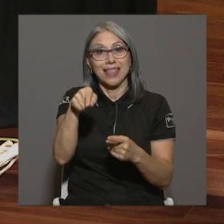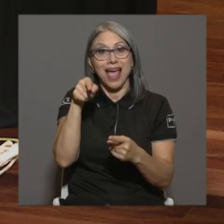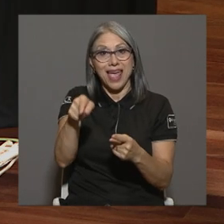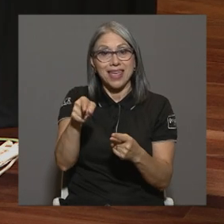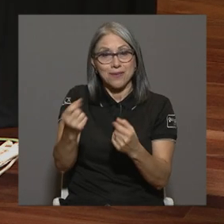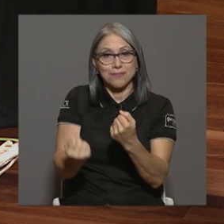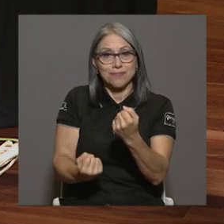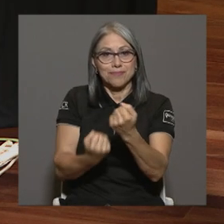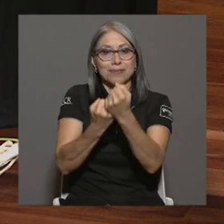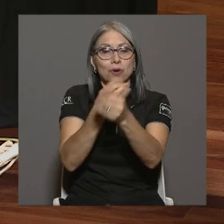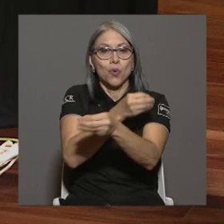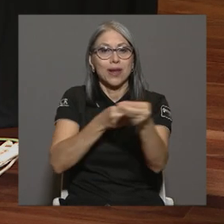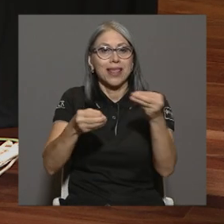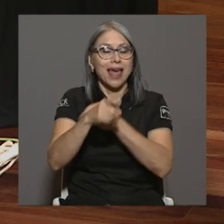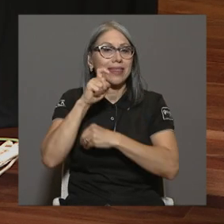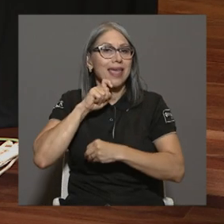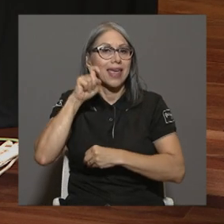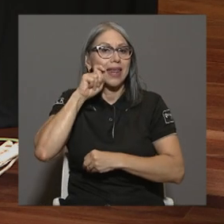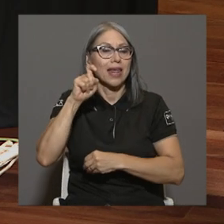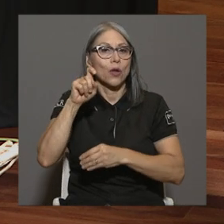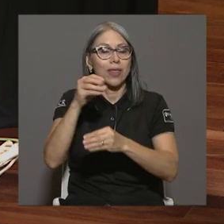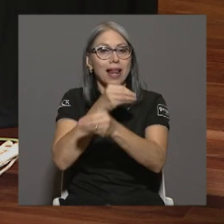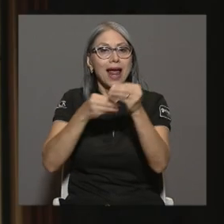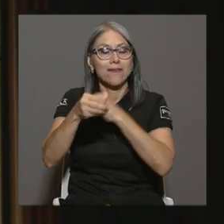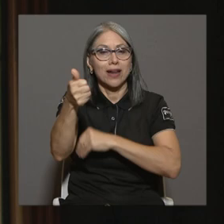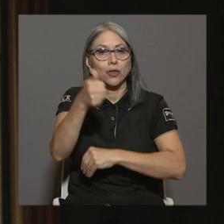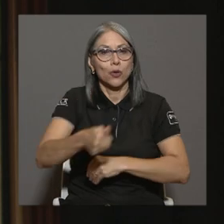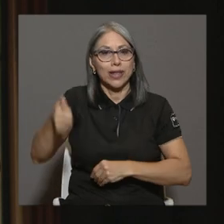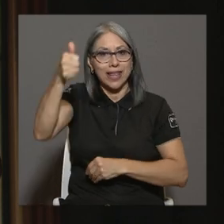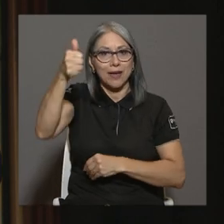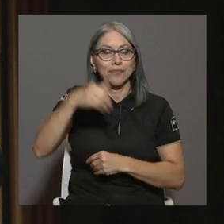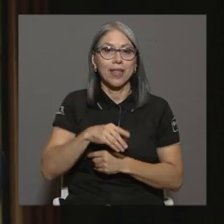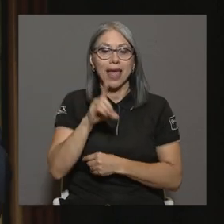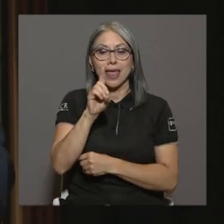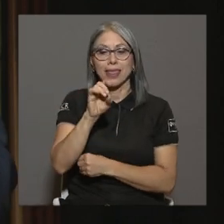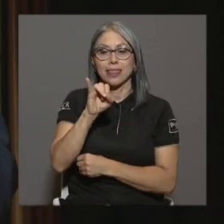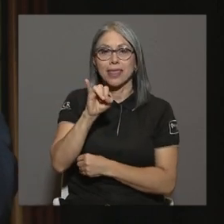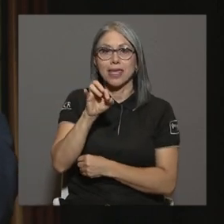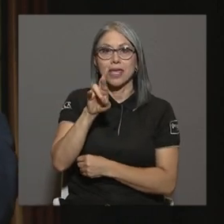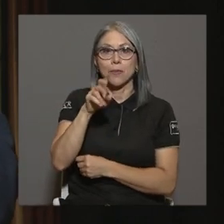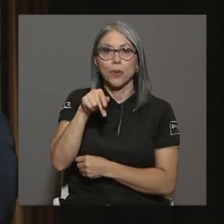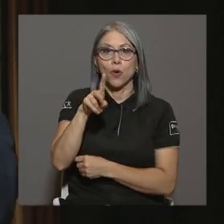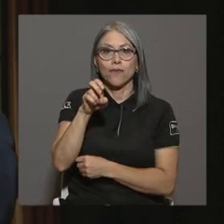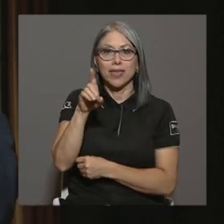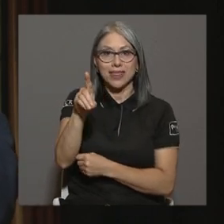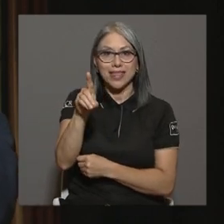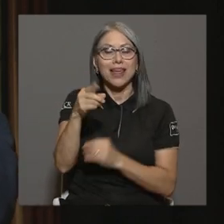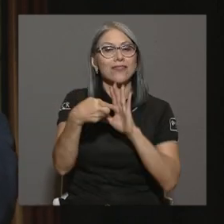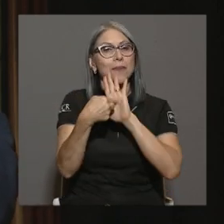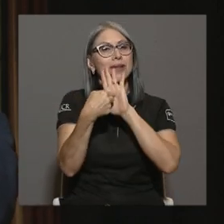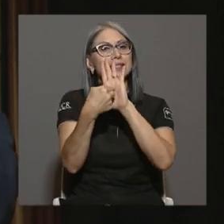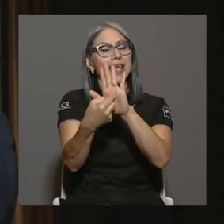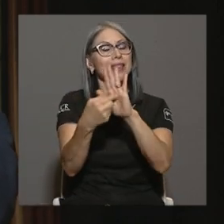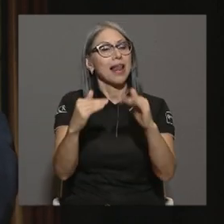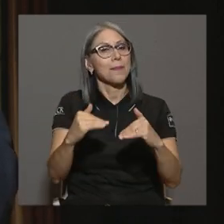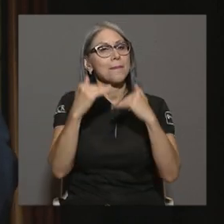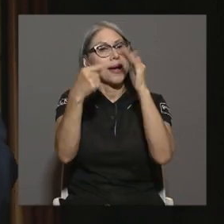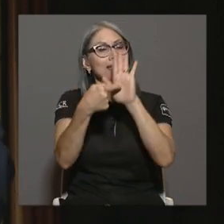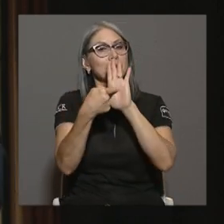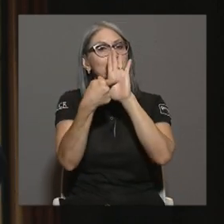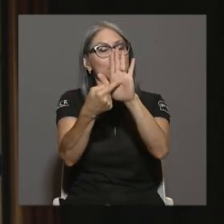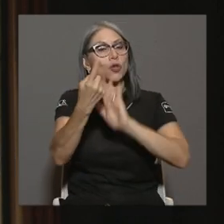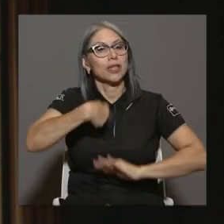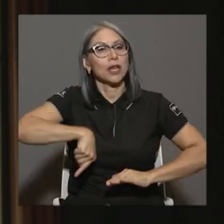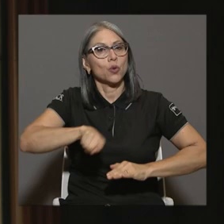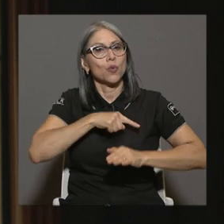unidad de género de la rectoría. La DIPROBIT representa la máxima expresión de nuestra hoja de ruta